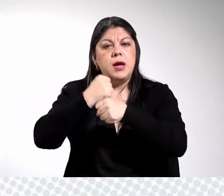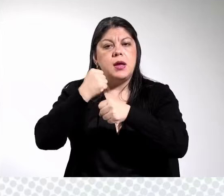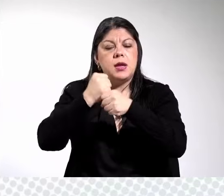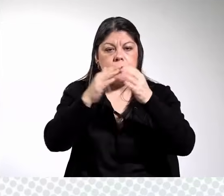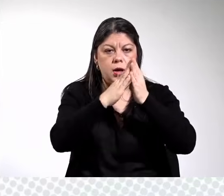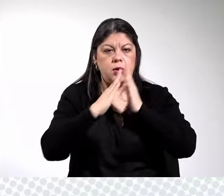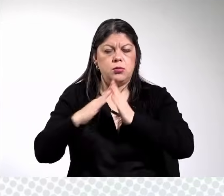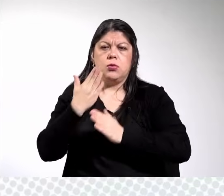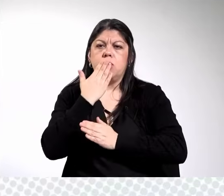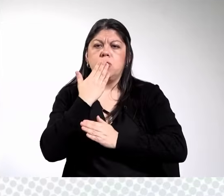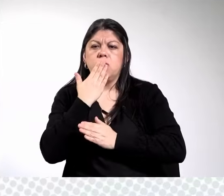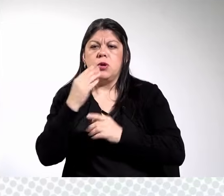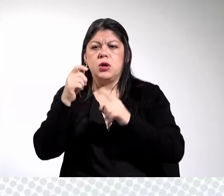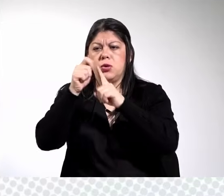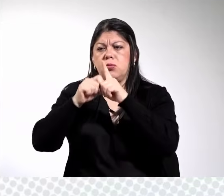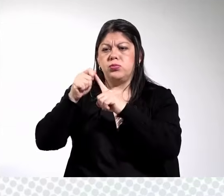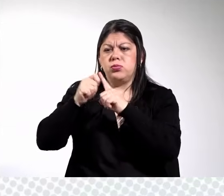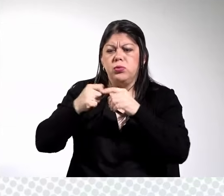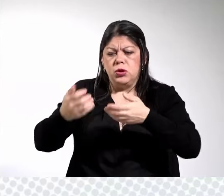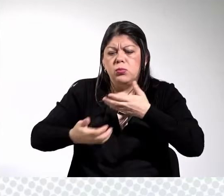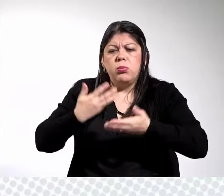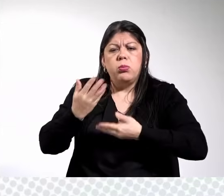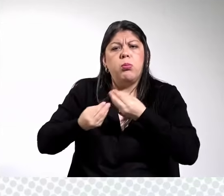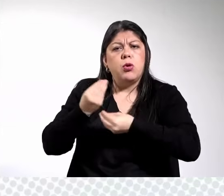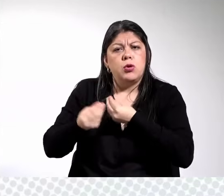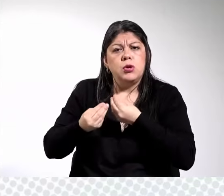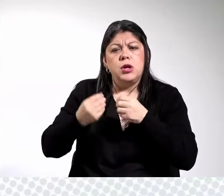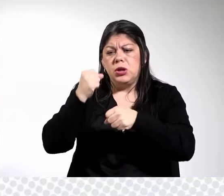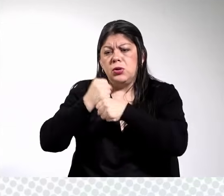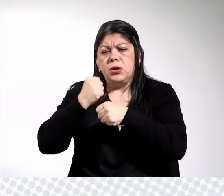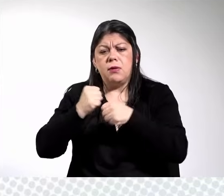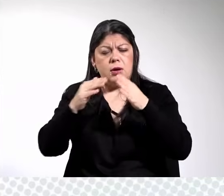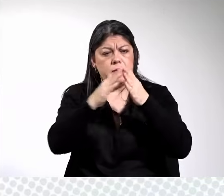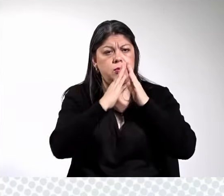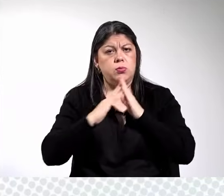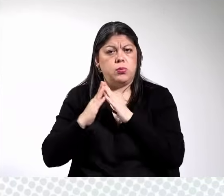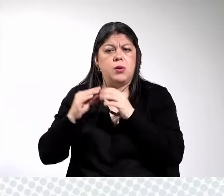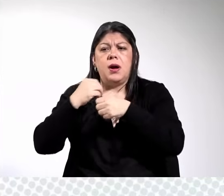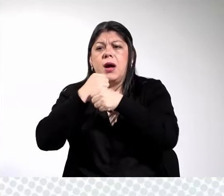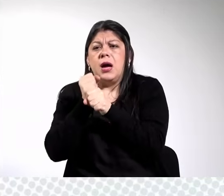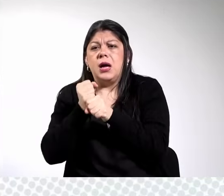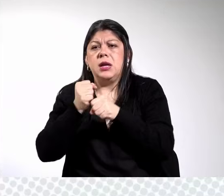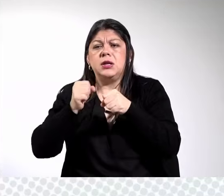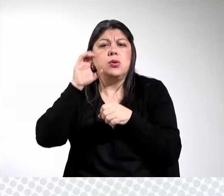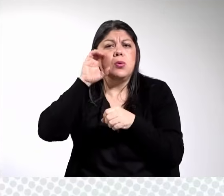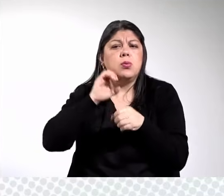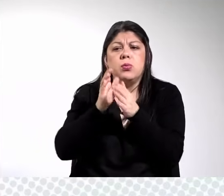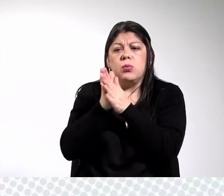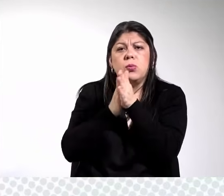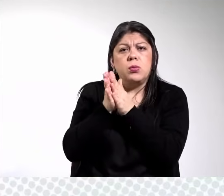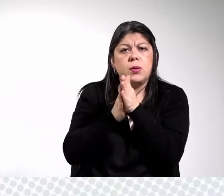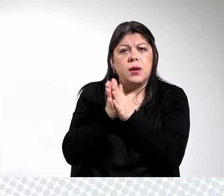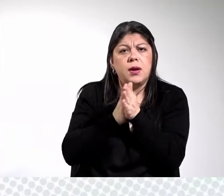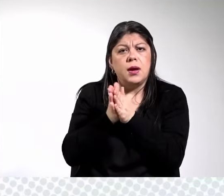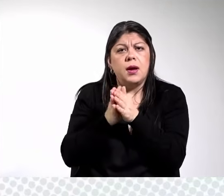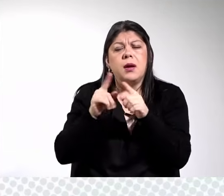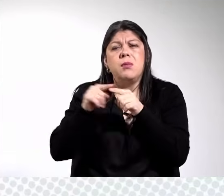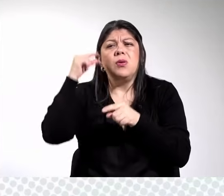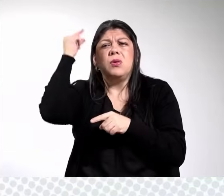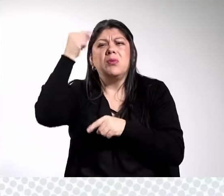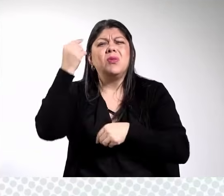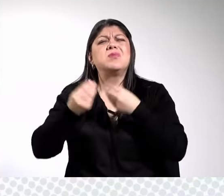pueblos indígenas sacando banano orgánico, trabajando en sus comunidades, haciendo cacao. ¿Y qué hace el